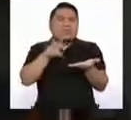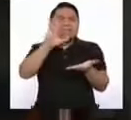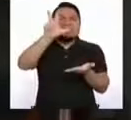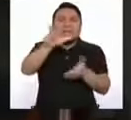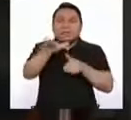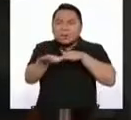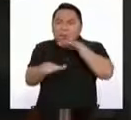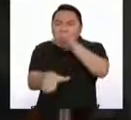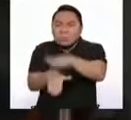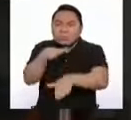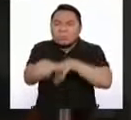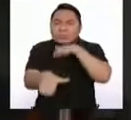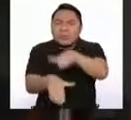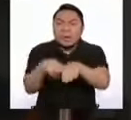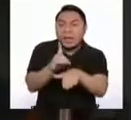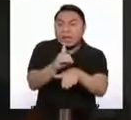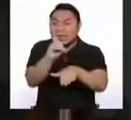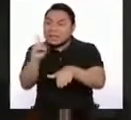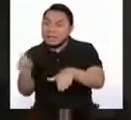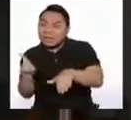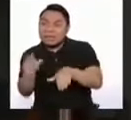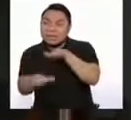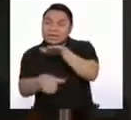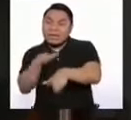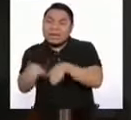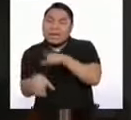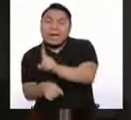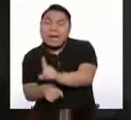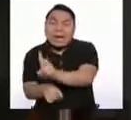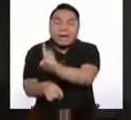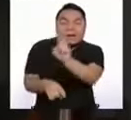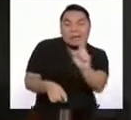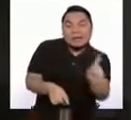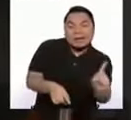Uno a la derecha, dos hacia atrás.